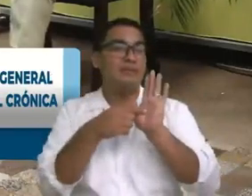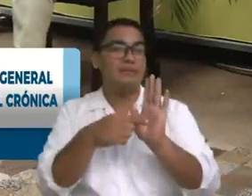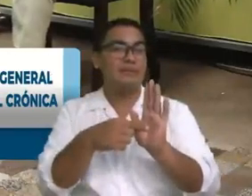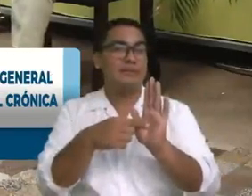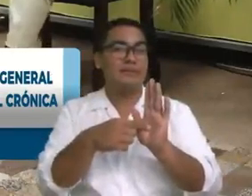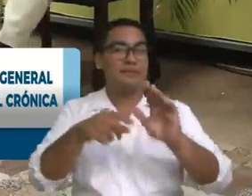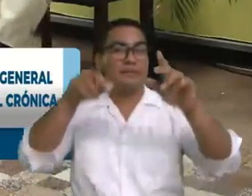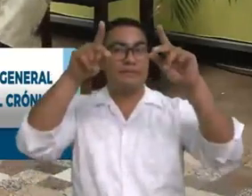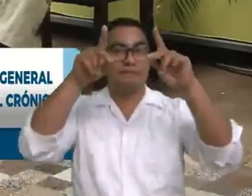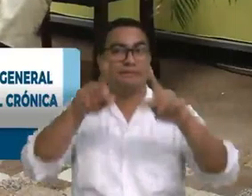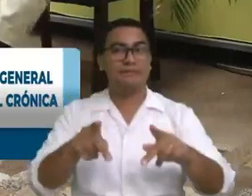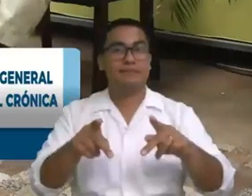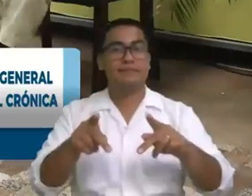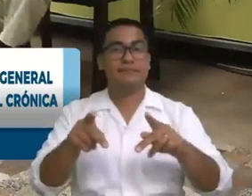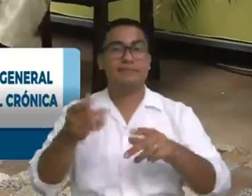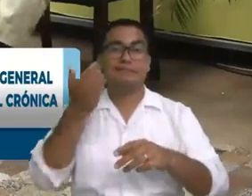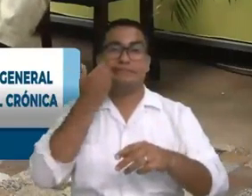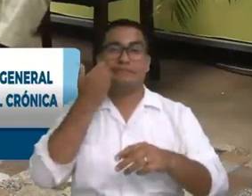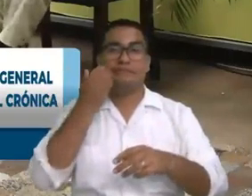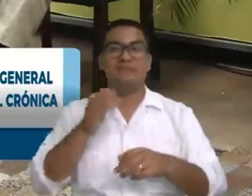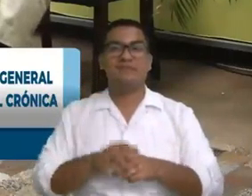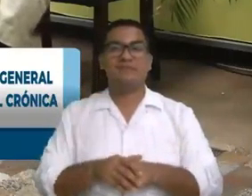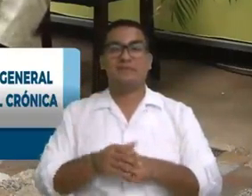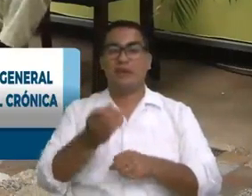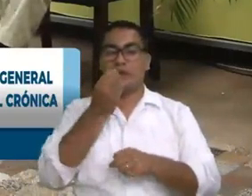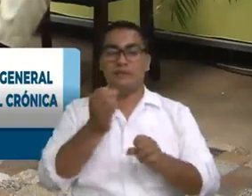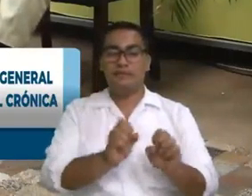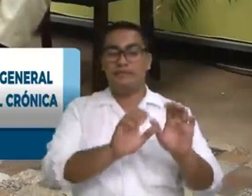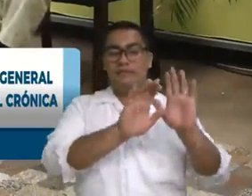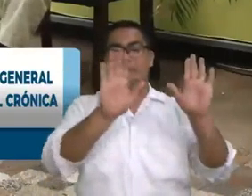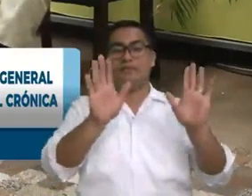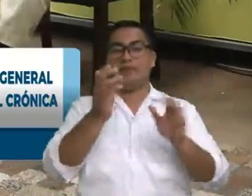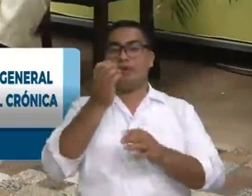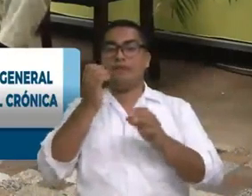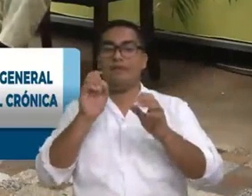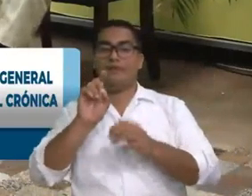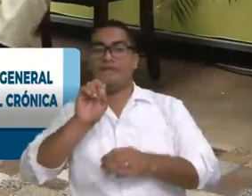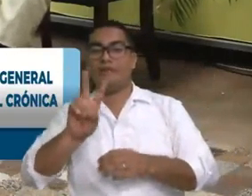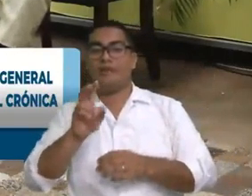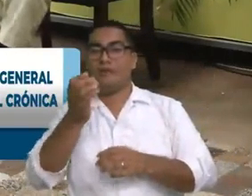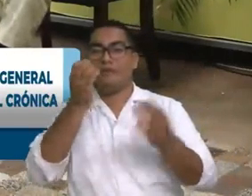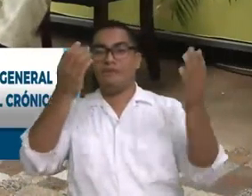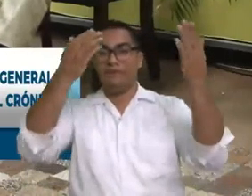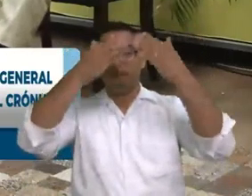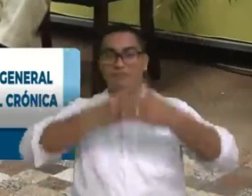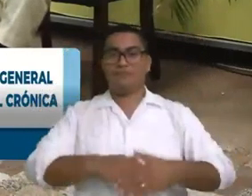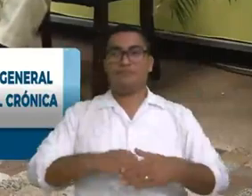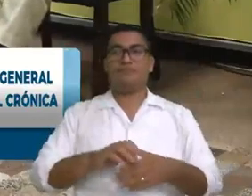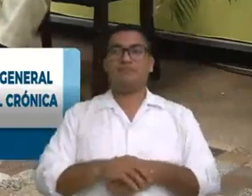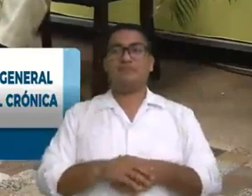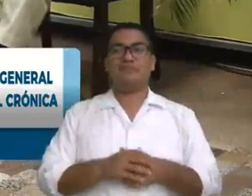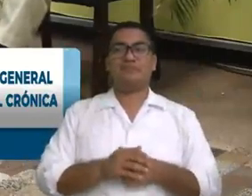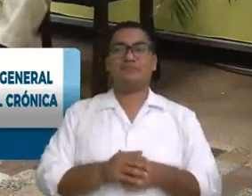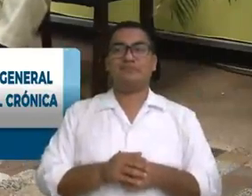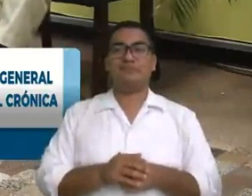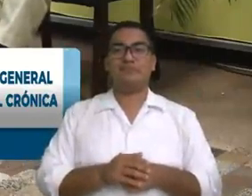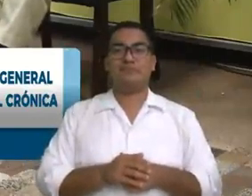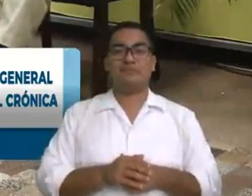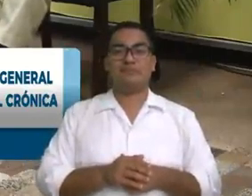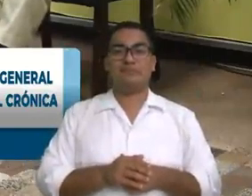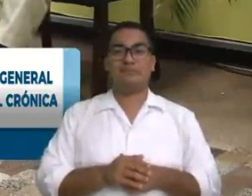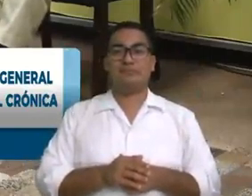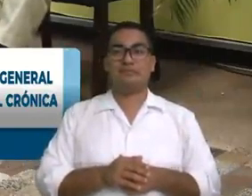persona con una enfermedad renal crónica? En su desayuno, en su almuerzo y en su cena. Bueno, ¿qué le recomiendo usted? Bueno,